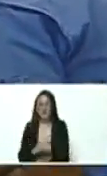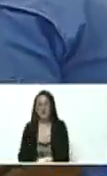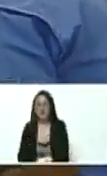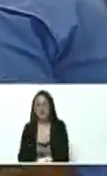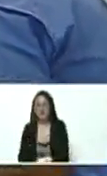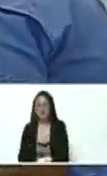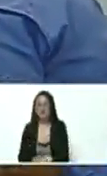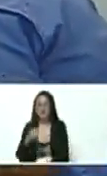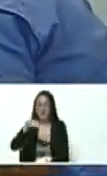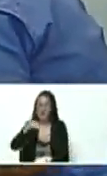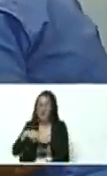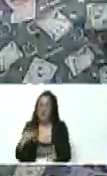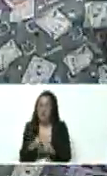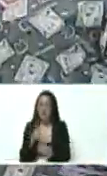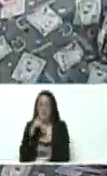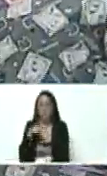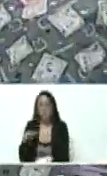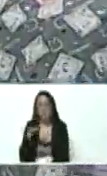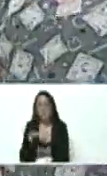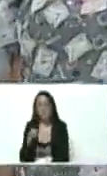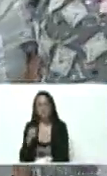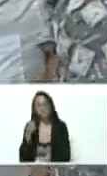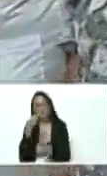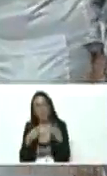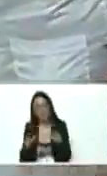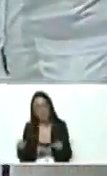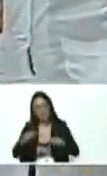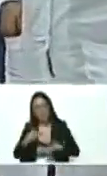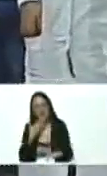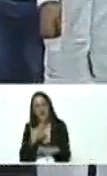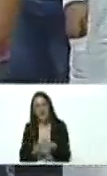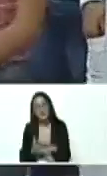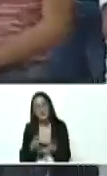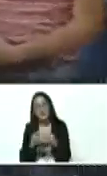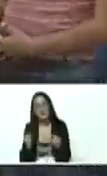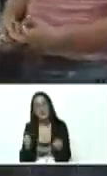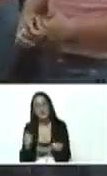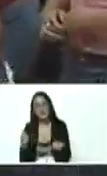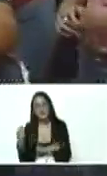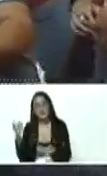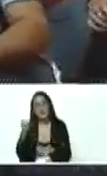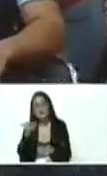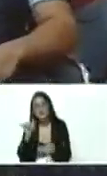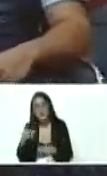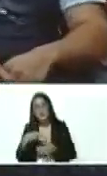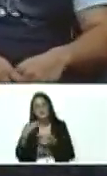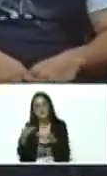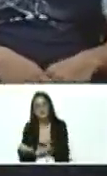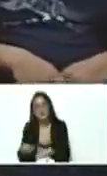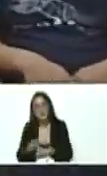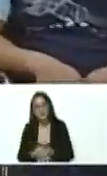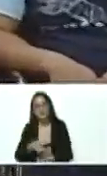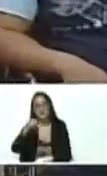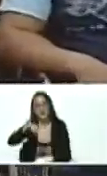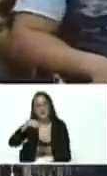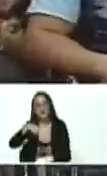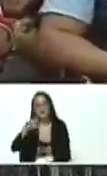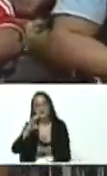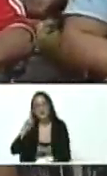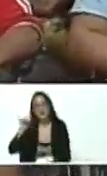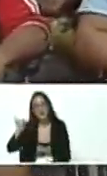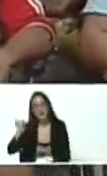presidente, junto con nuestro pueblo, con la dotación que ha llegado gracias a todo el aporte que usted nos ha brindado. Aquí, en este